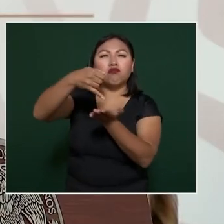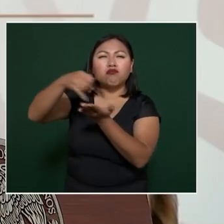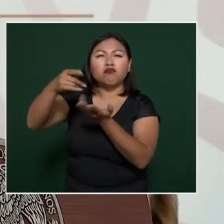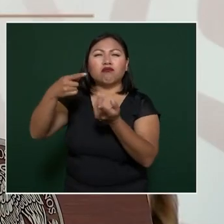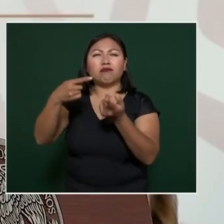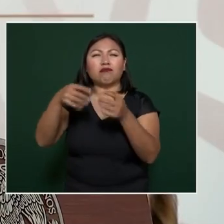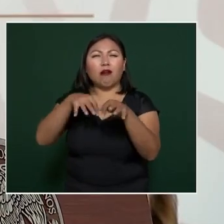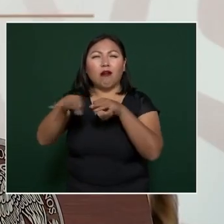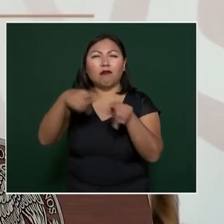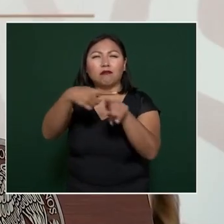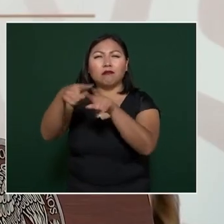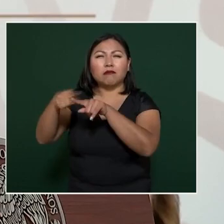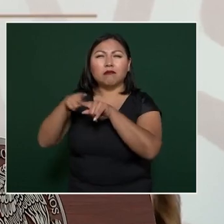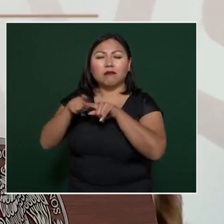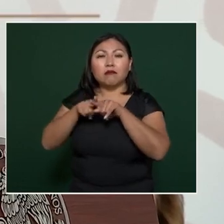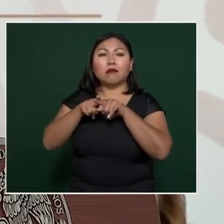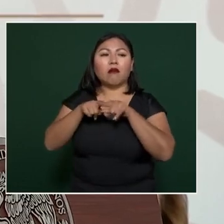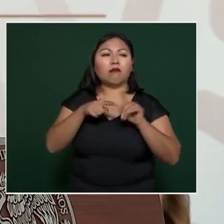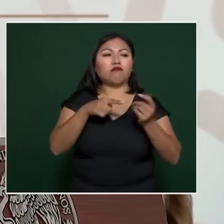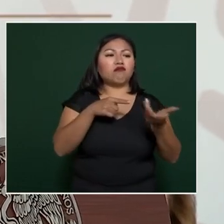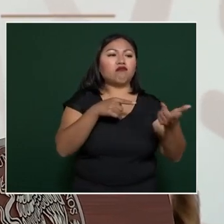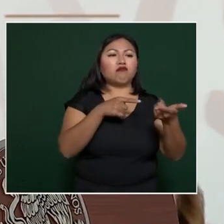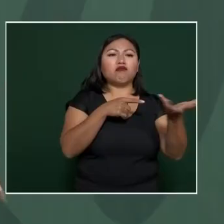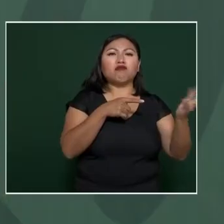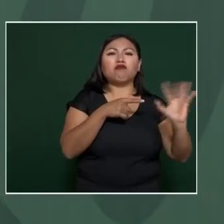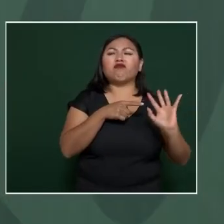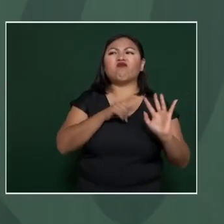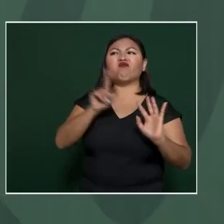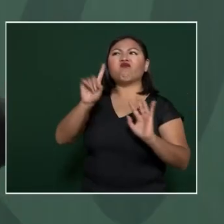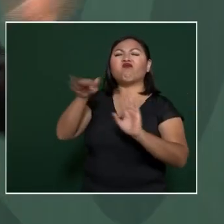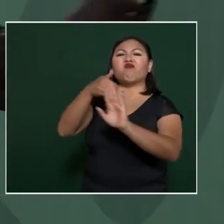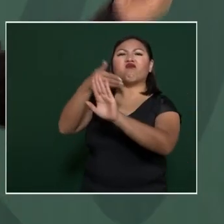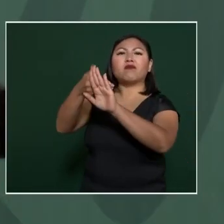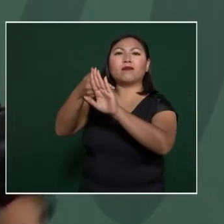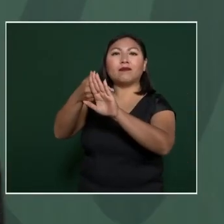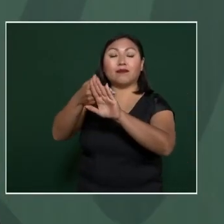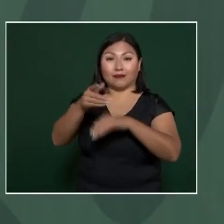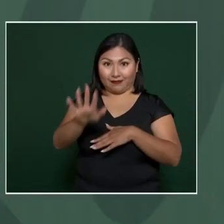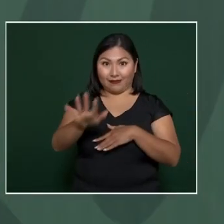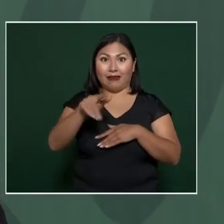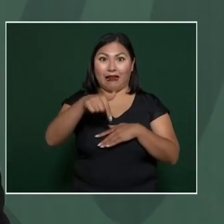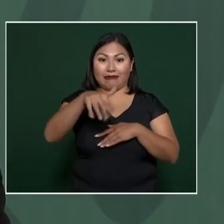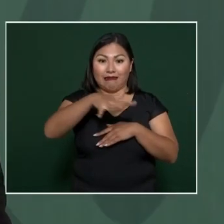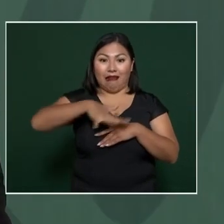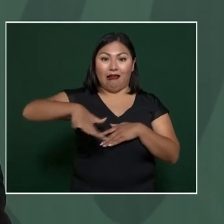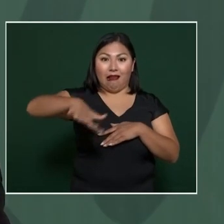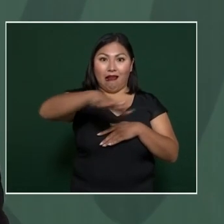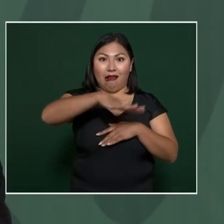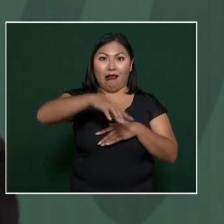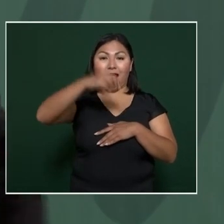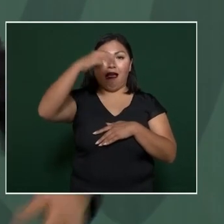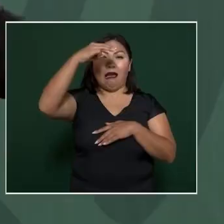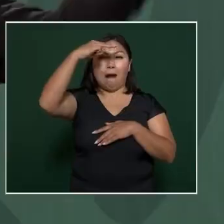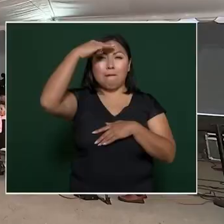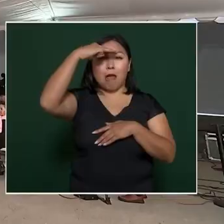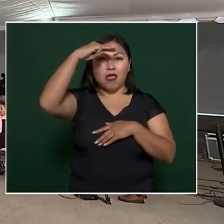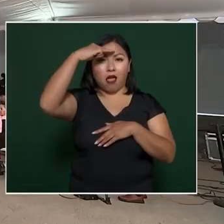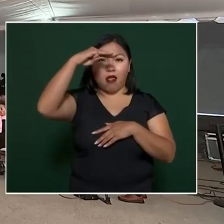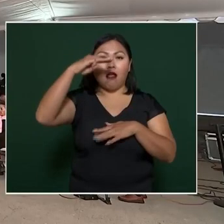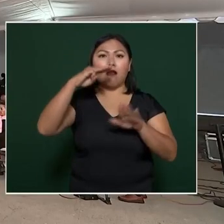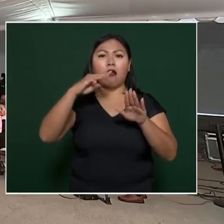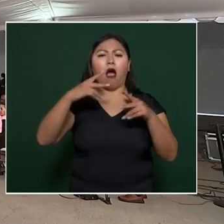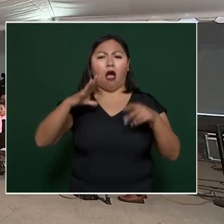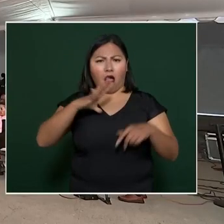Cárdenas el Valle de Mexicali si hay